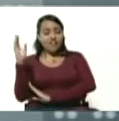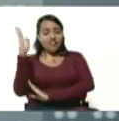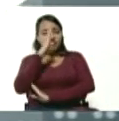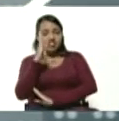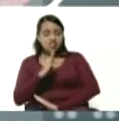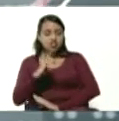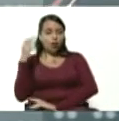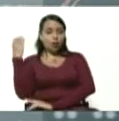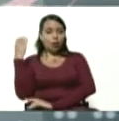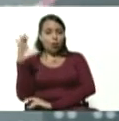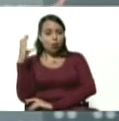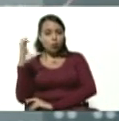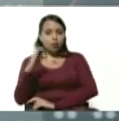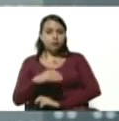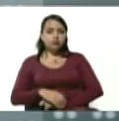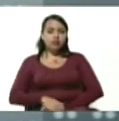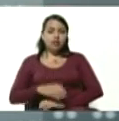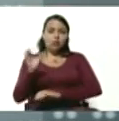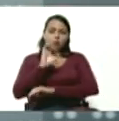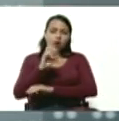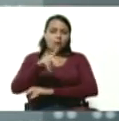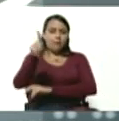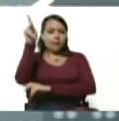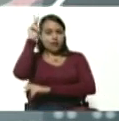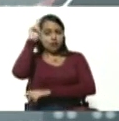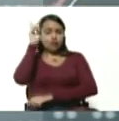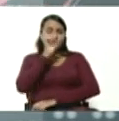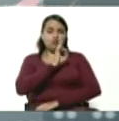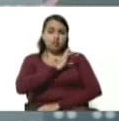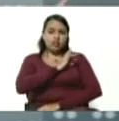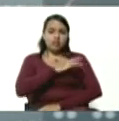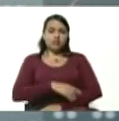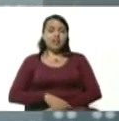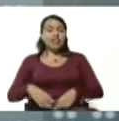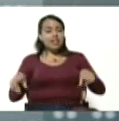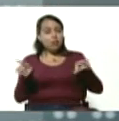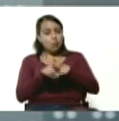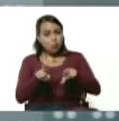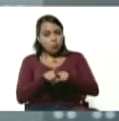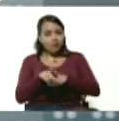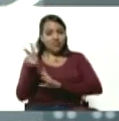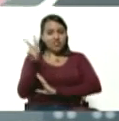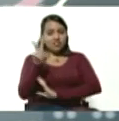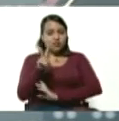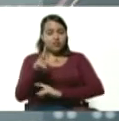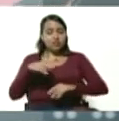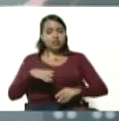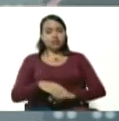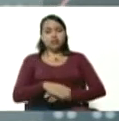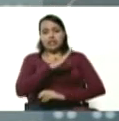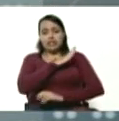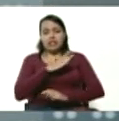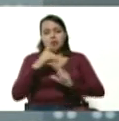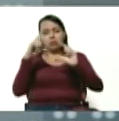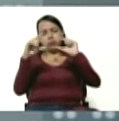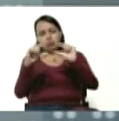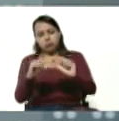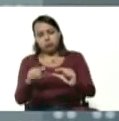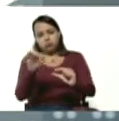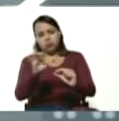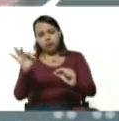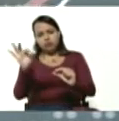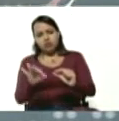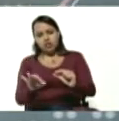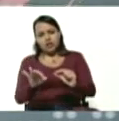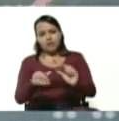Colombia de Ecuador de Perú y de Chino. Aún cuando Venezuela presenta uno de los índices de letalidad